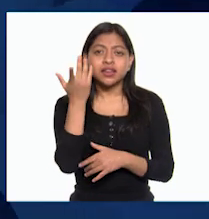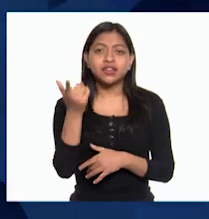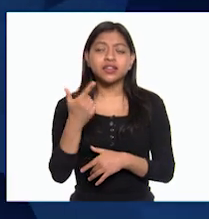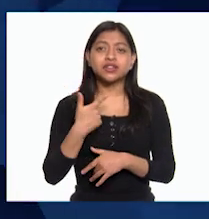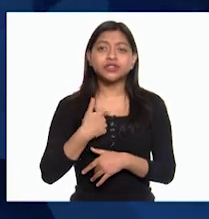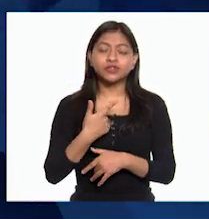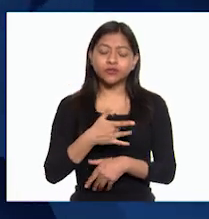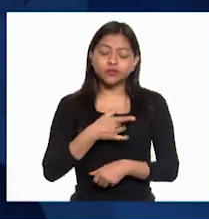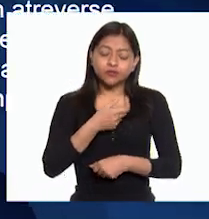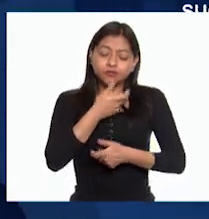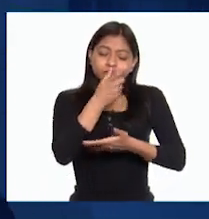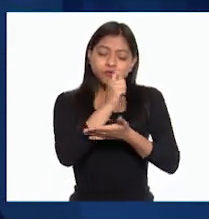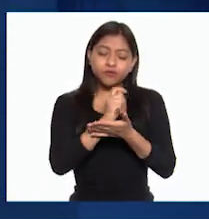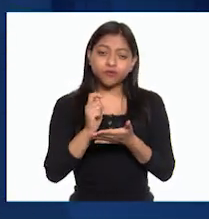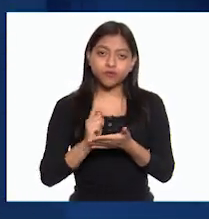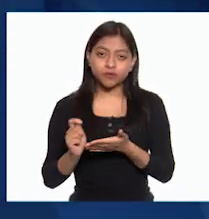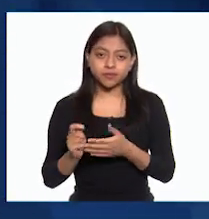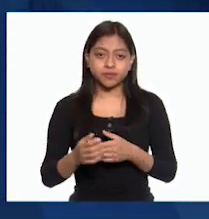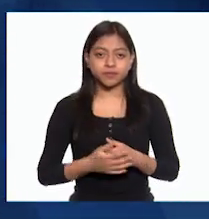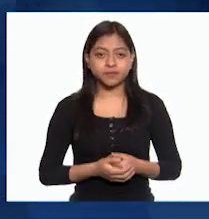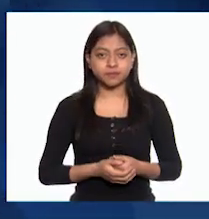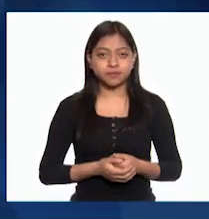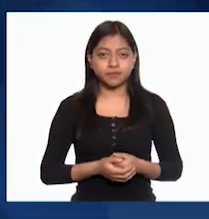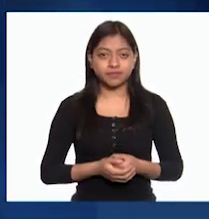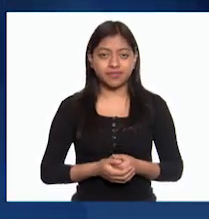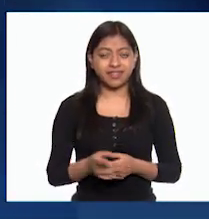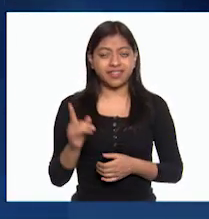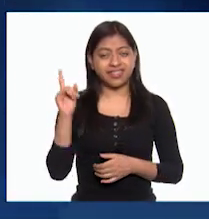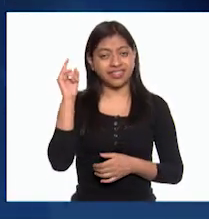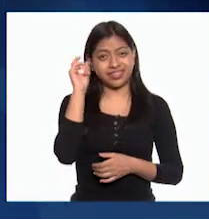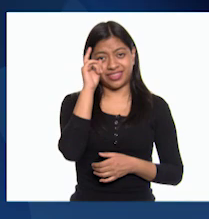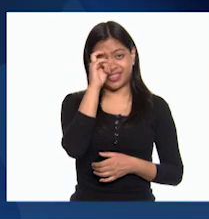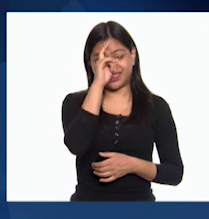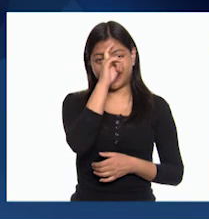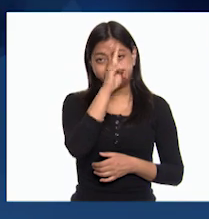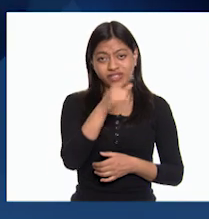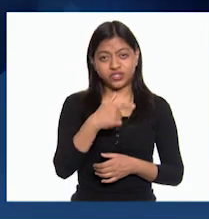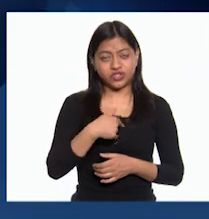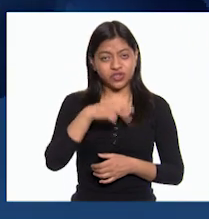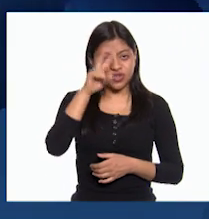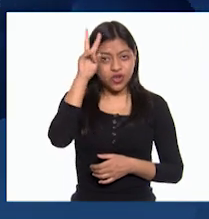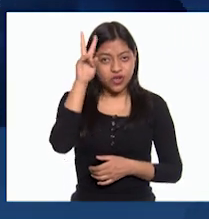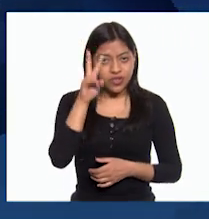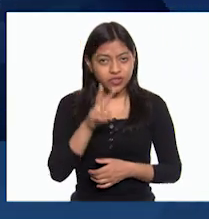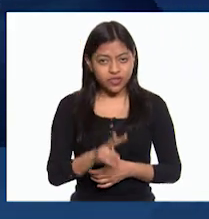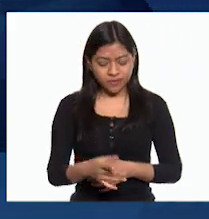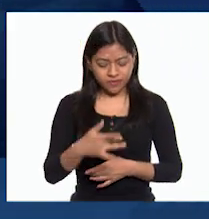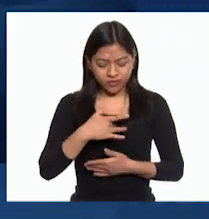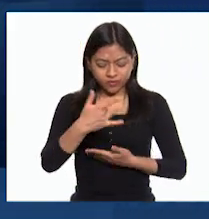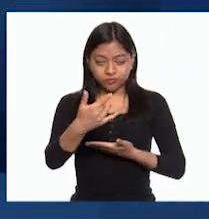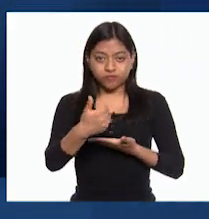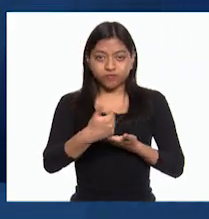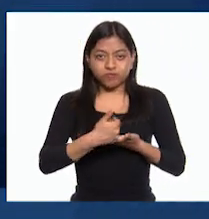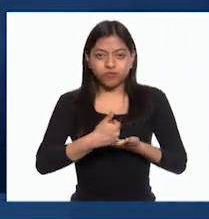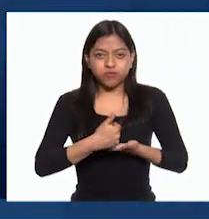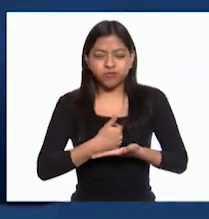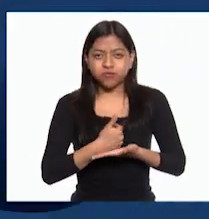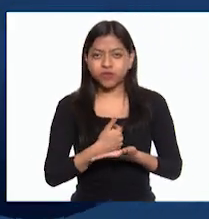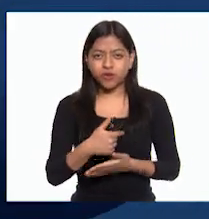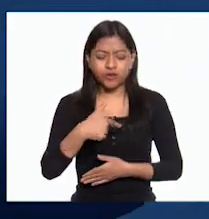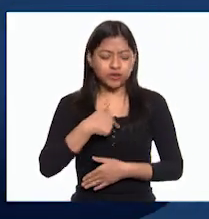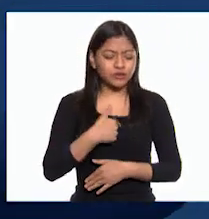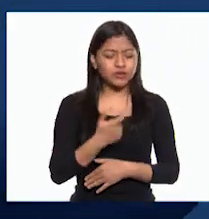de la poesía. Mas, cuán difícilmente alcanza a penetrar esta corteza, este